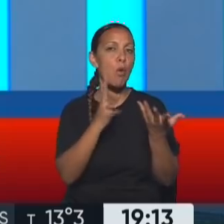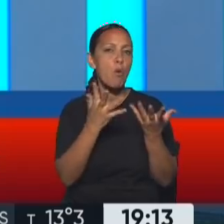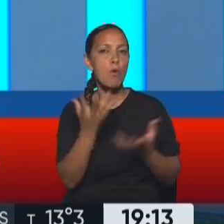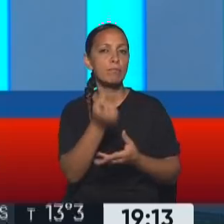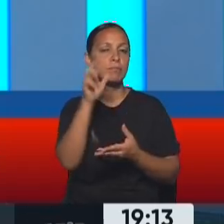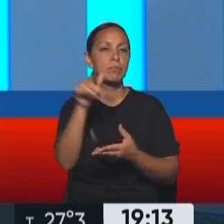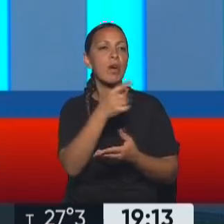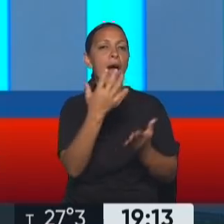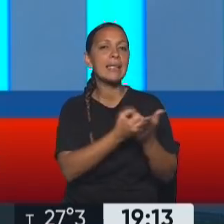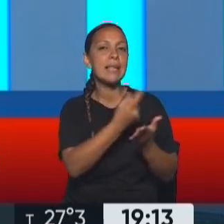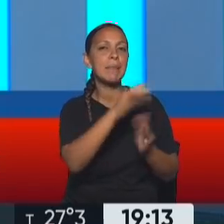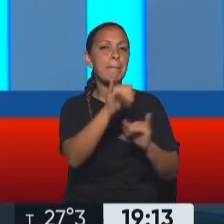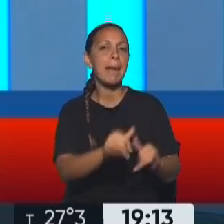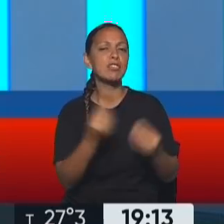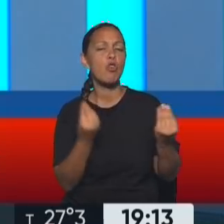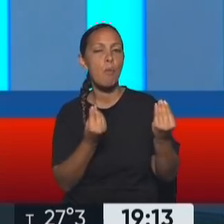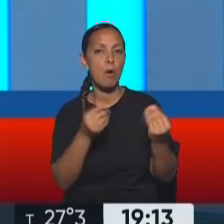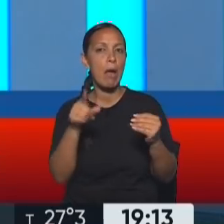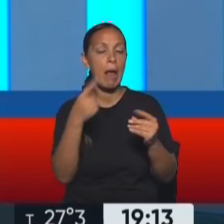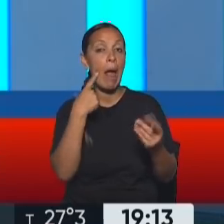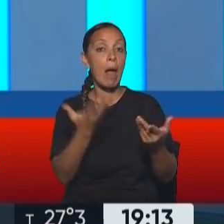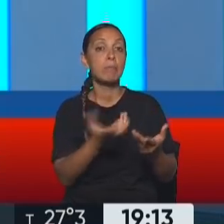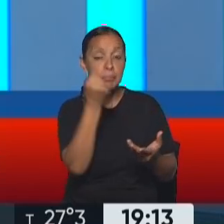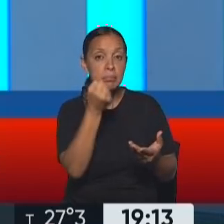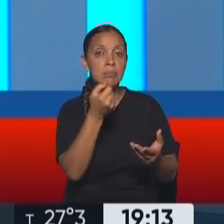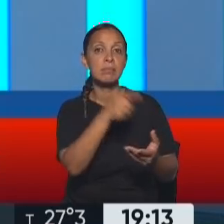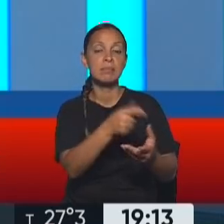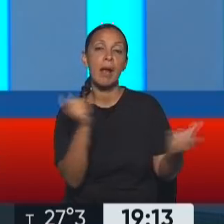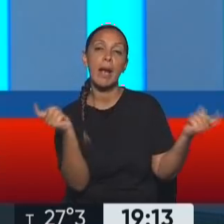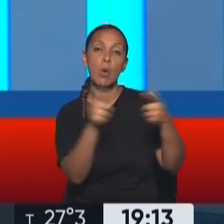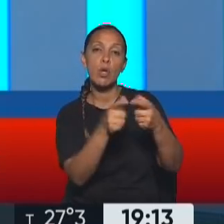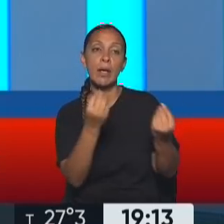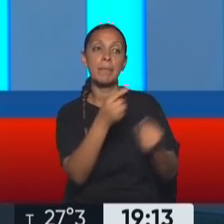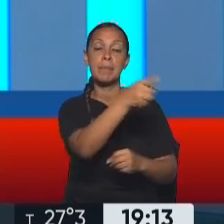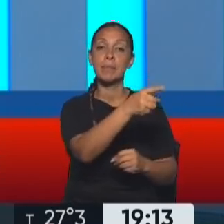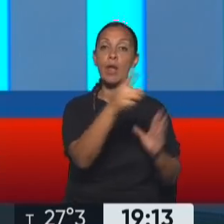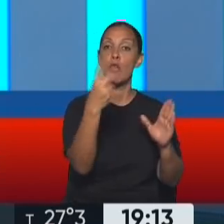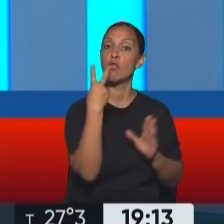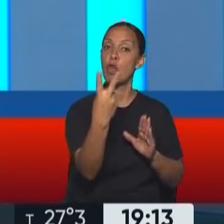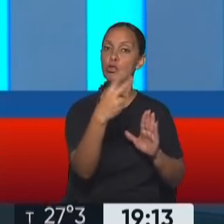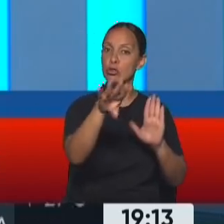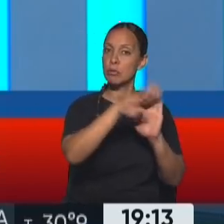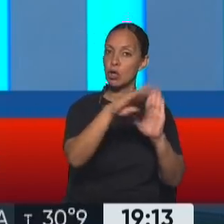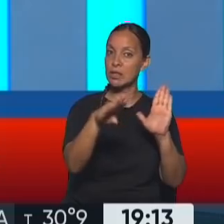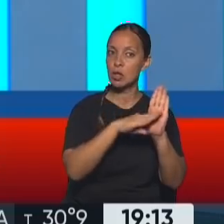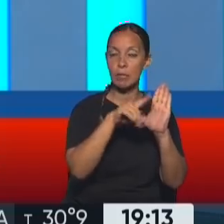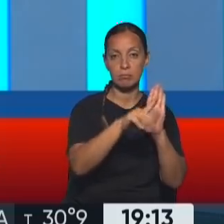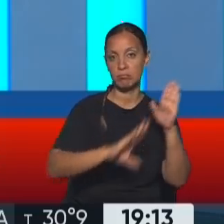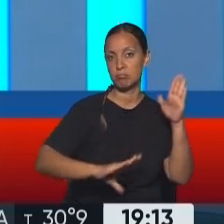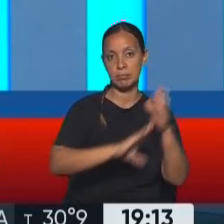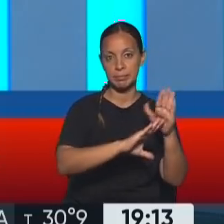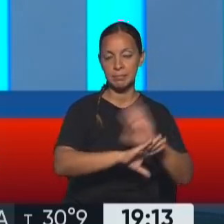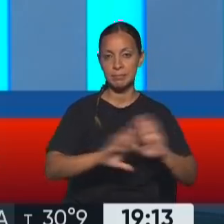aceptaría una negociación mano a mano. Lo que recogió de esa conversación es que Putin pone dos condiciones sobre la mesa que para él son vitales. A